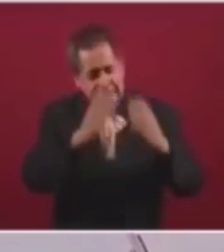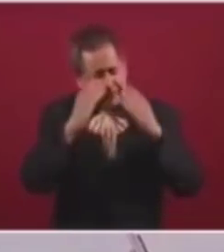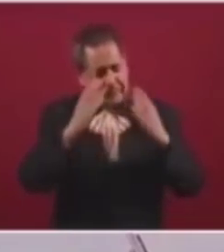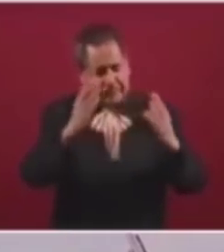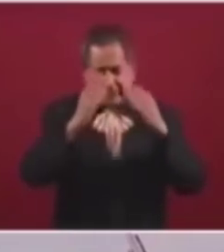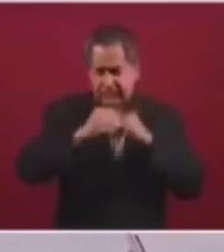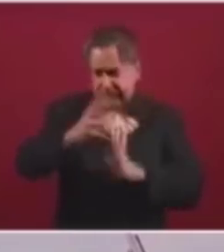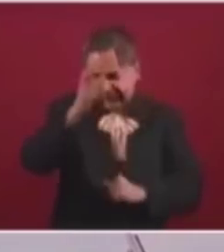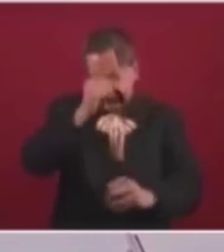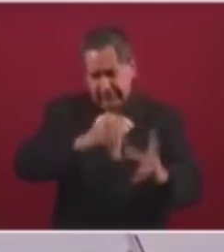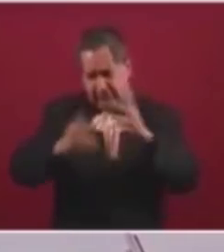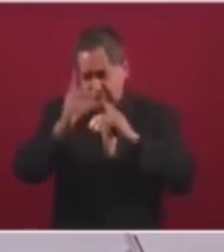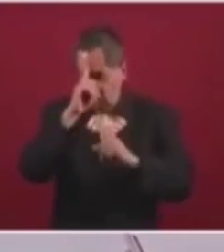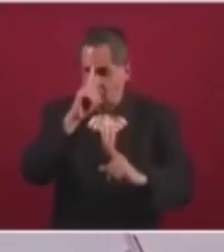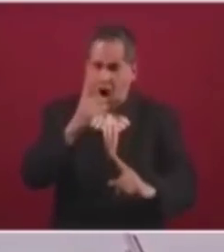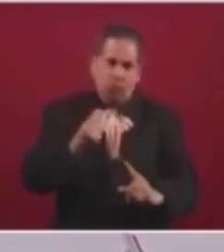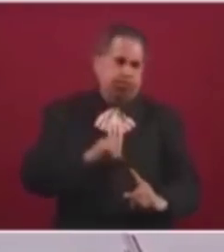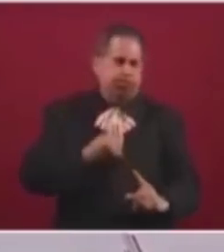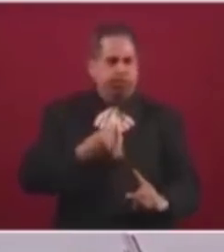¡Mire! ¡Oh!